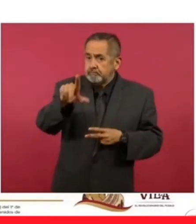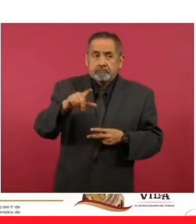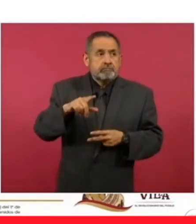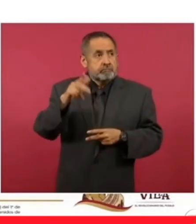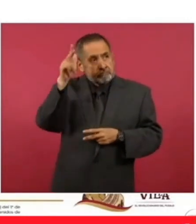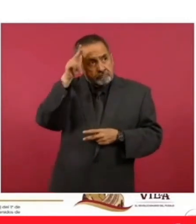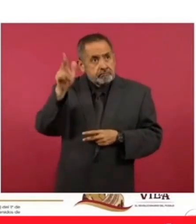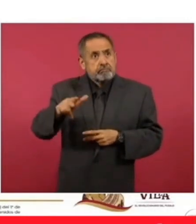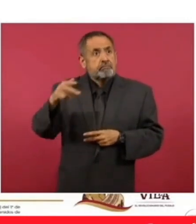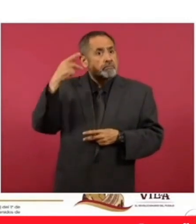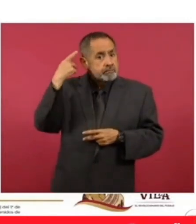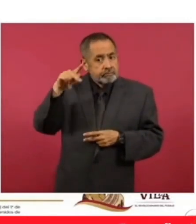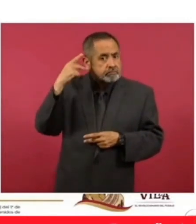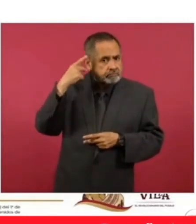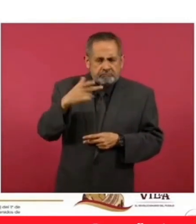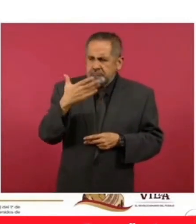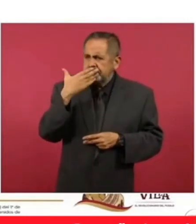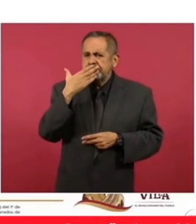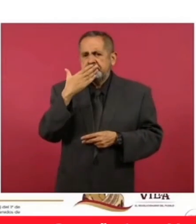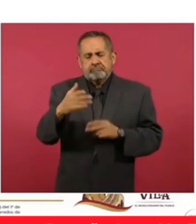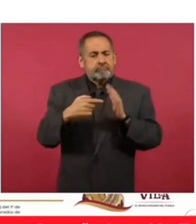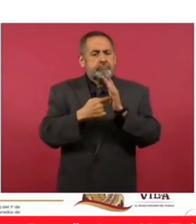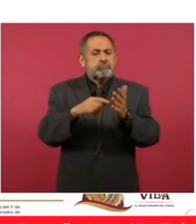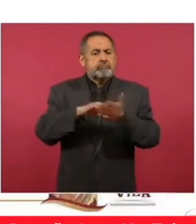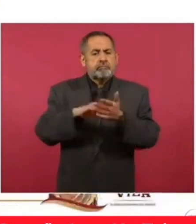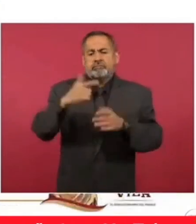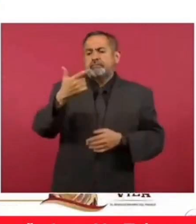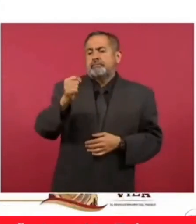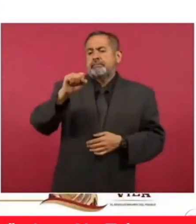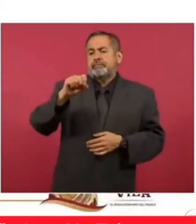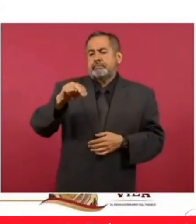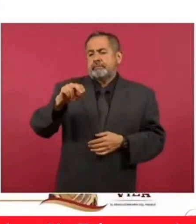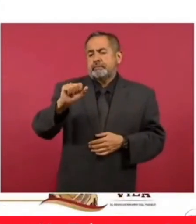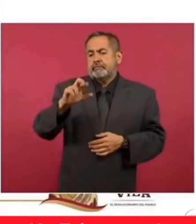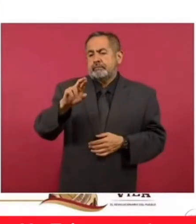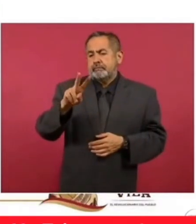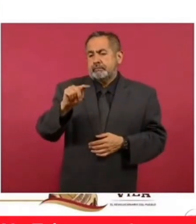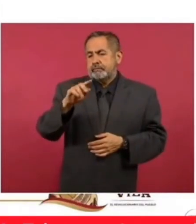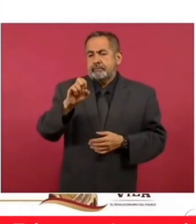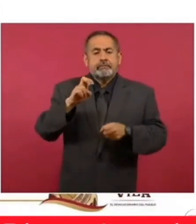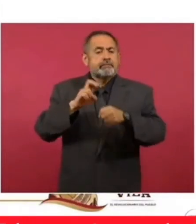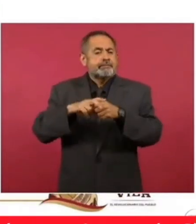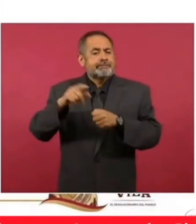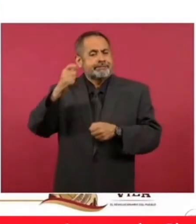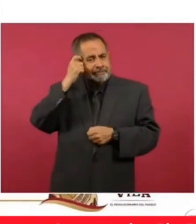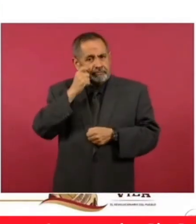en Hidalgo, en Puebla. Un ejemplo es Gas Narvarte en San Simón de